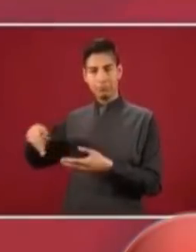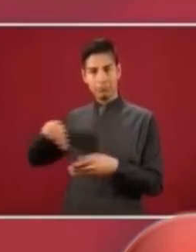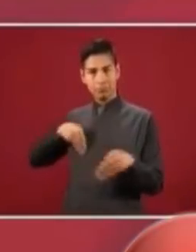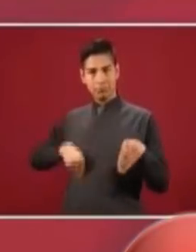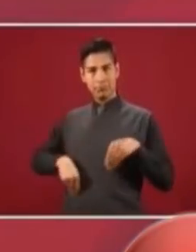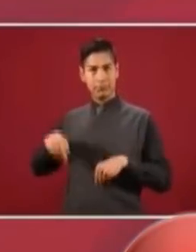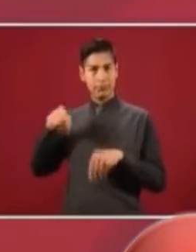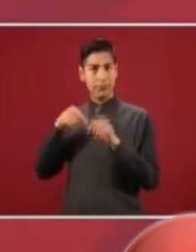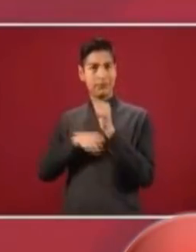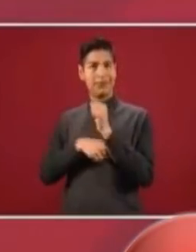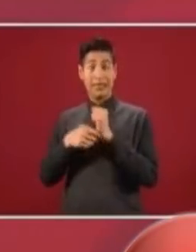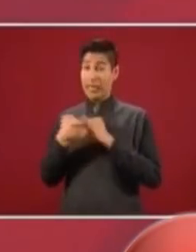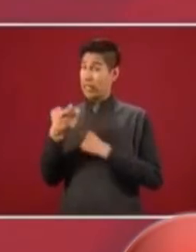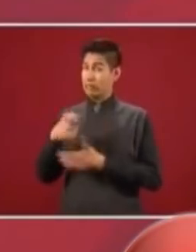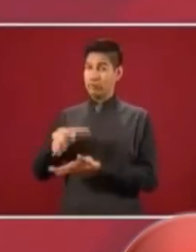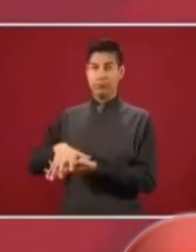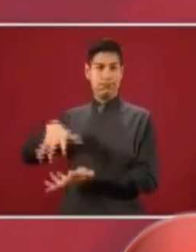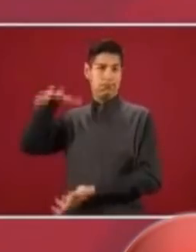superan con mucho